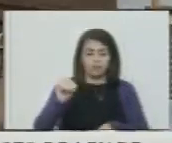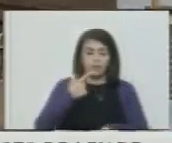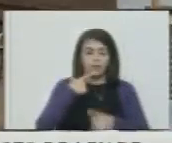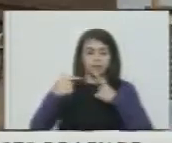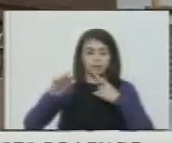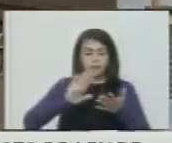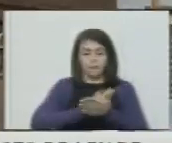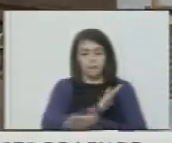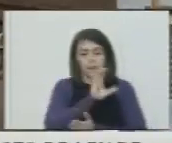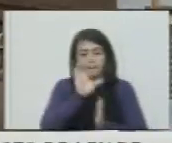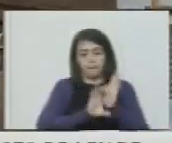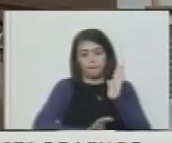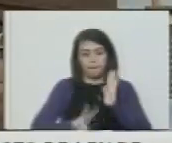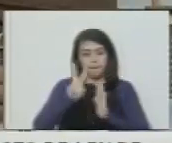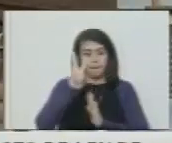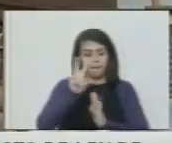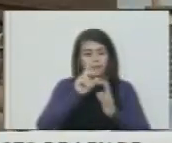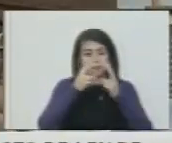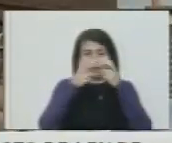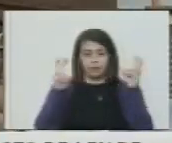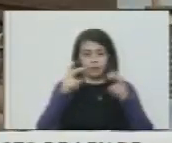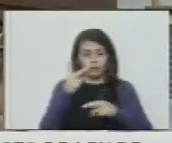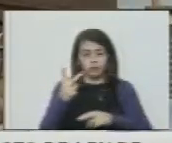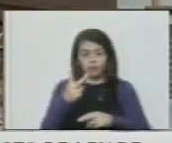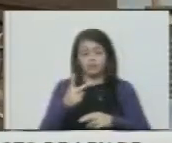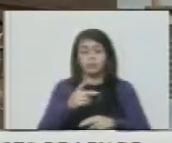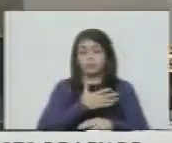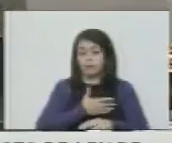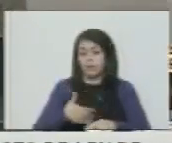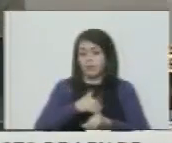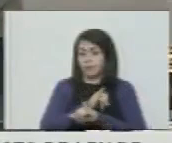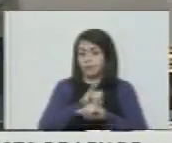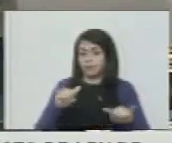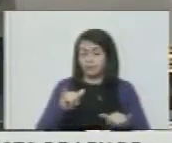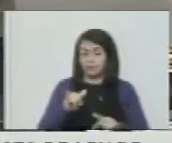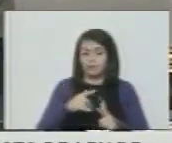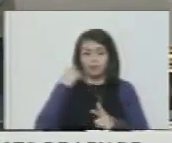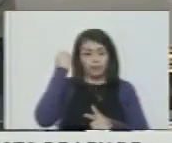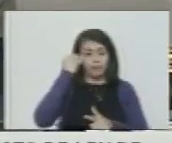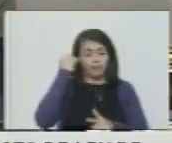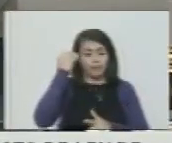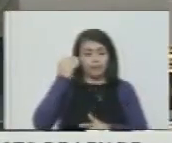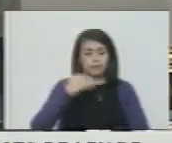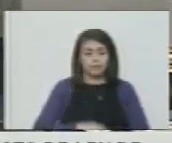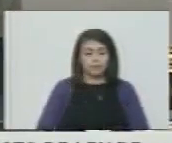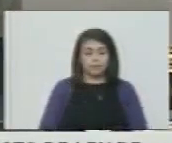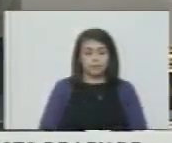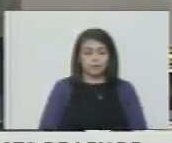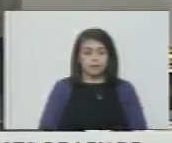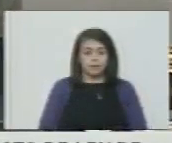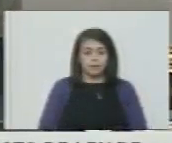Vigésimo. Se propone eliminar el capítulo 2 del título 2. Es todo, señor presidente. En consideración.